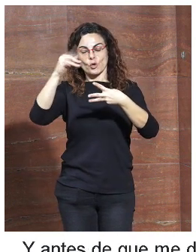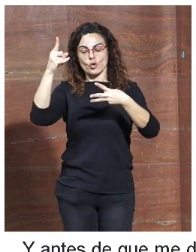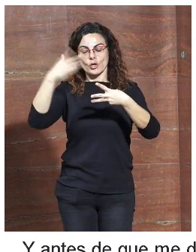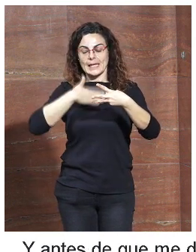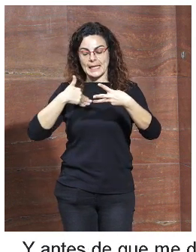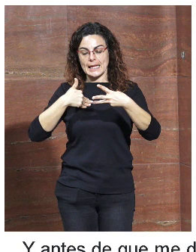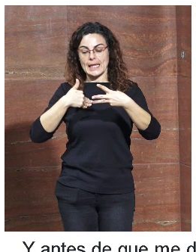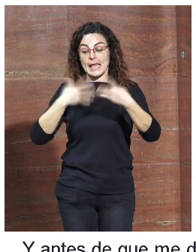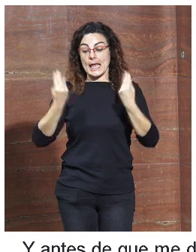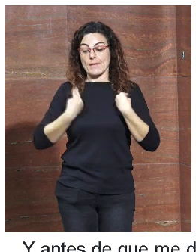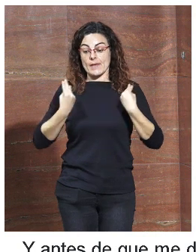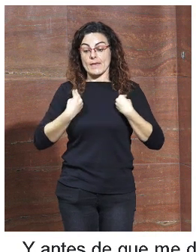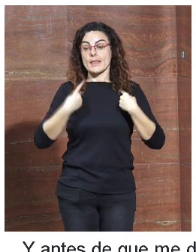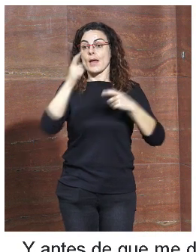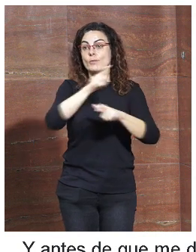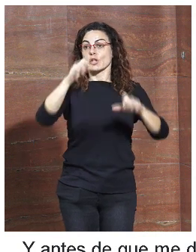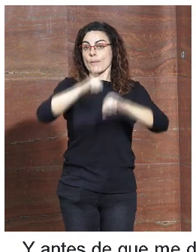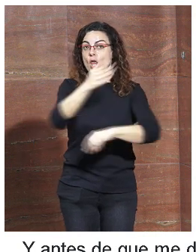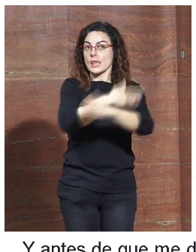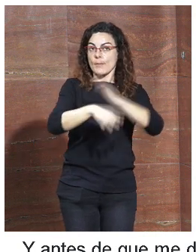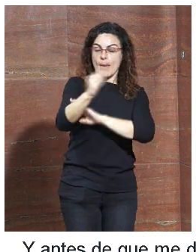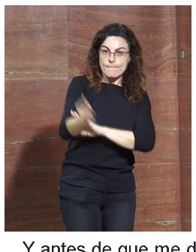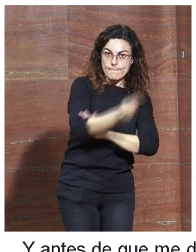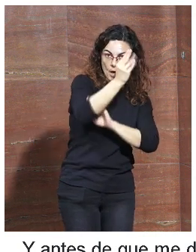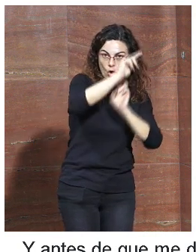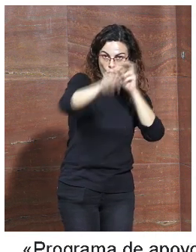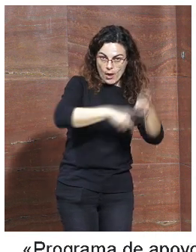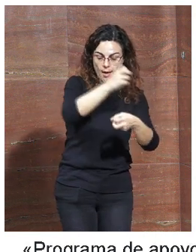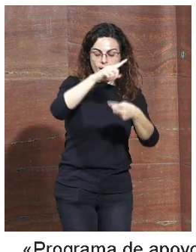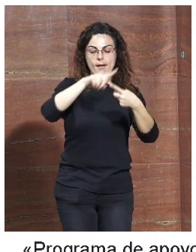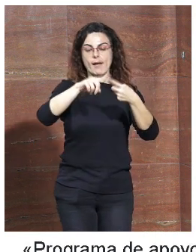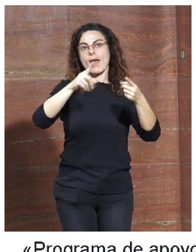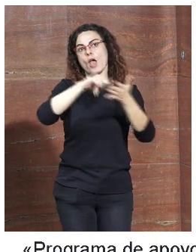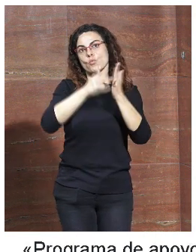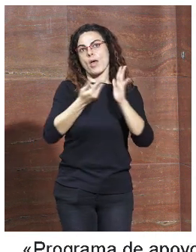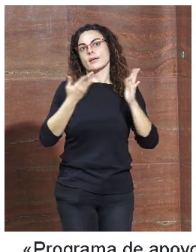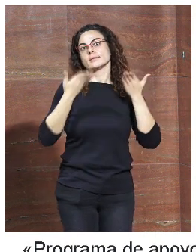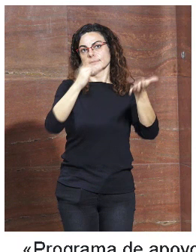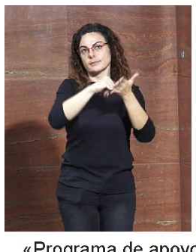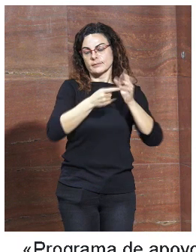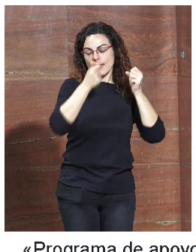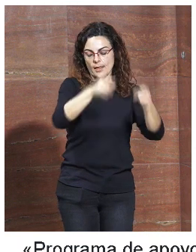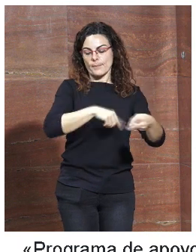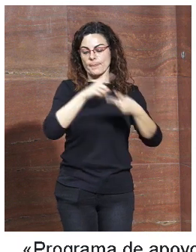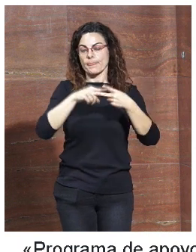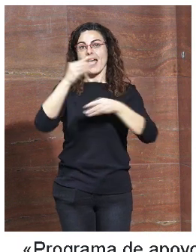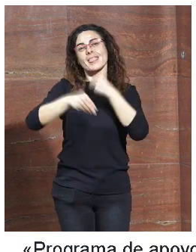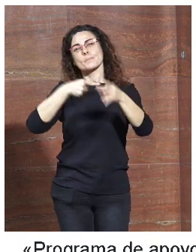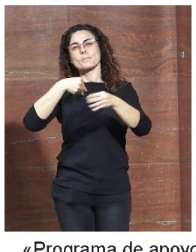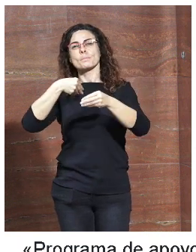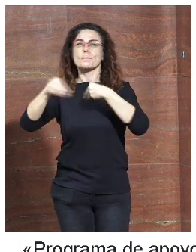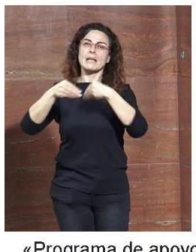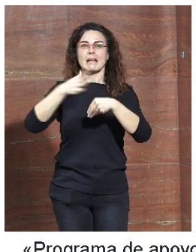mejorar las viviendas de las personas mayores con discapacidad, las ayudas técnicas y queremos sacar un material un